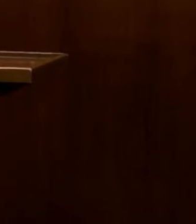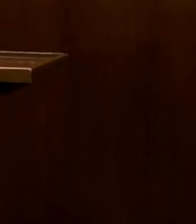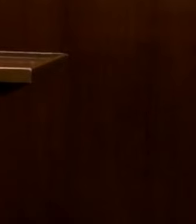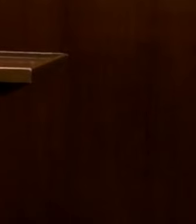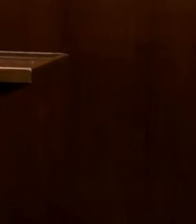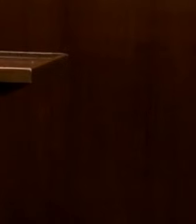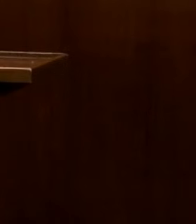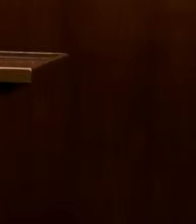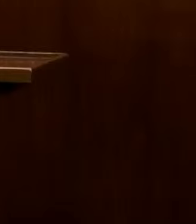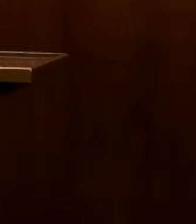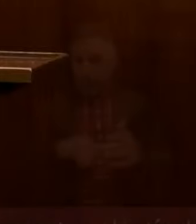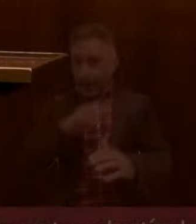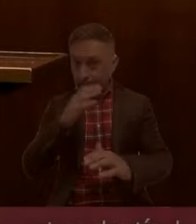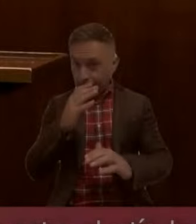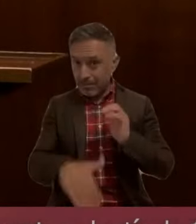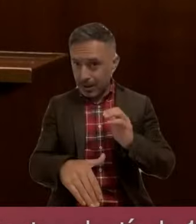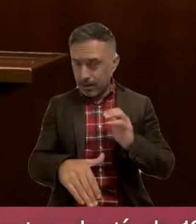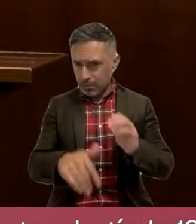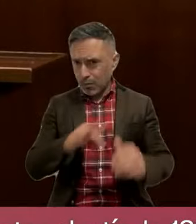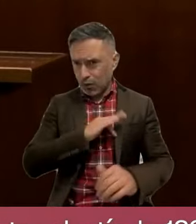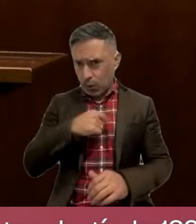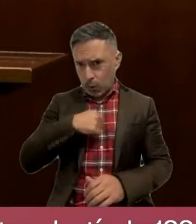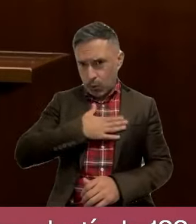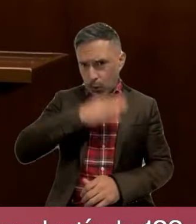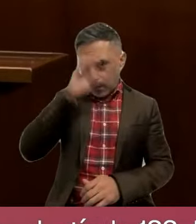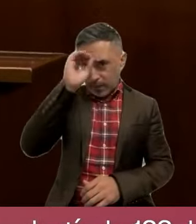posicionamiento al respecto, Presidenta.